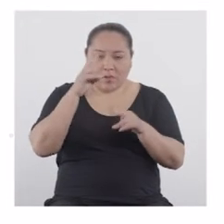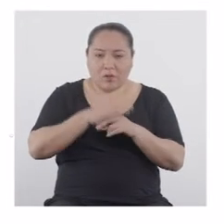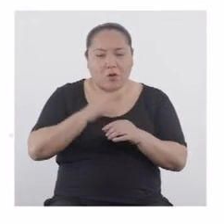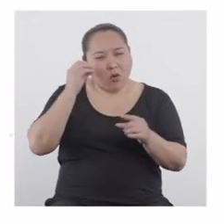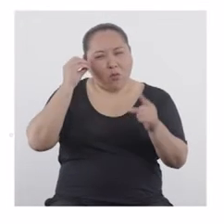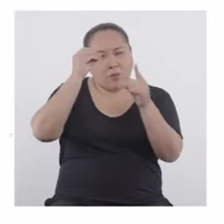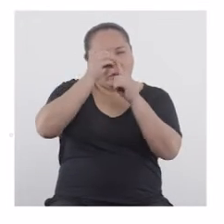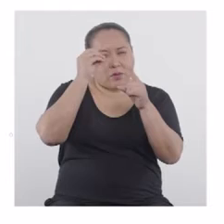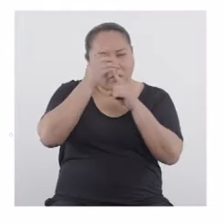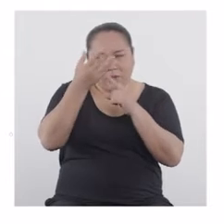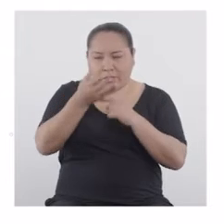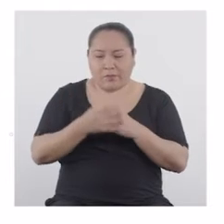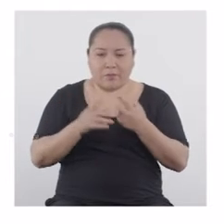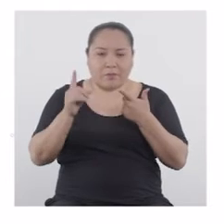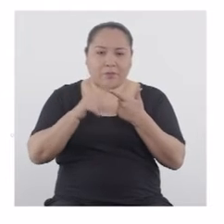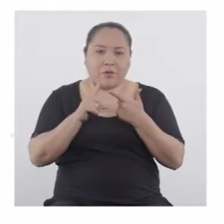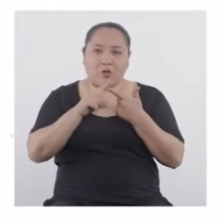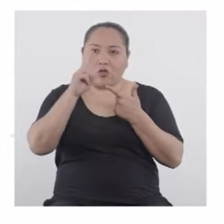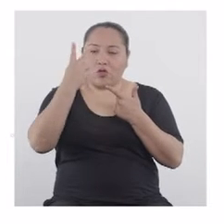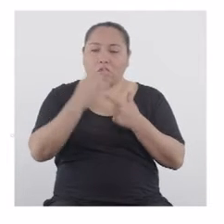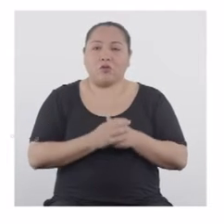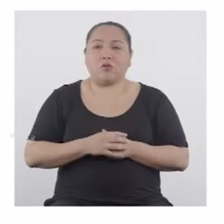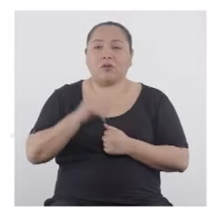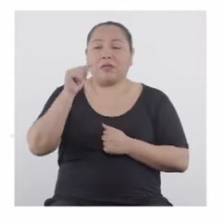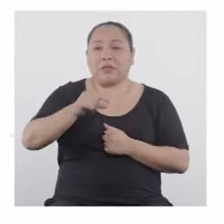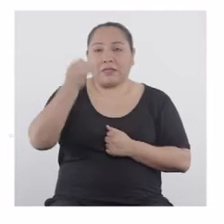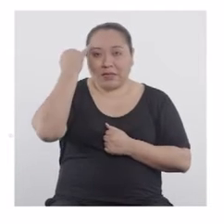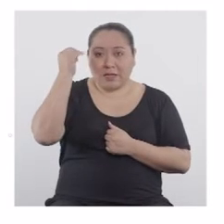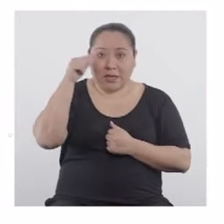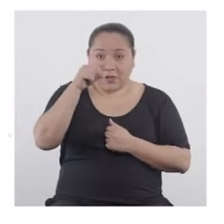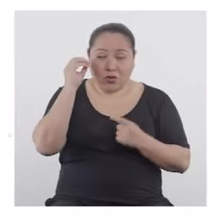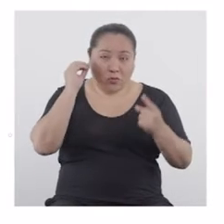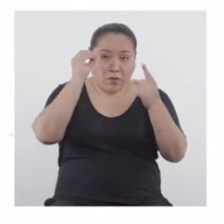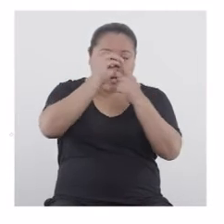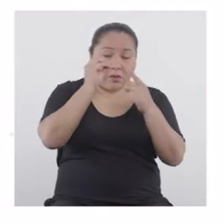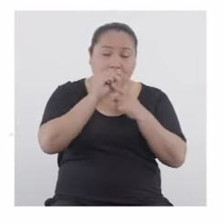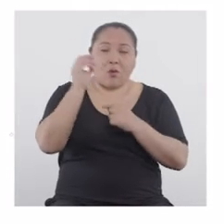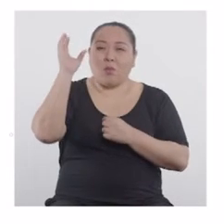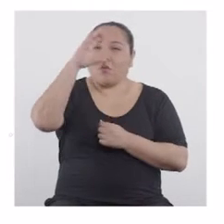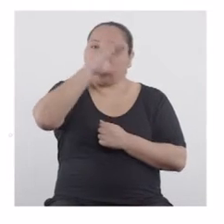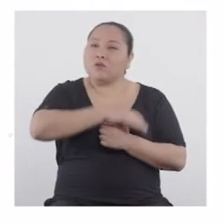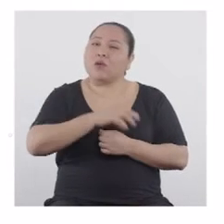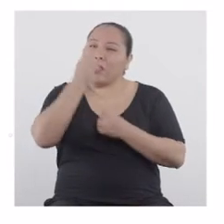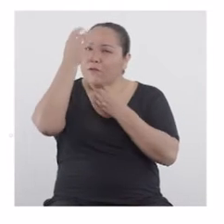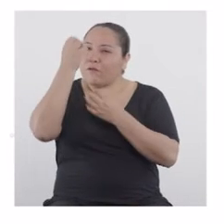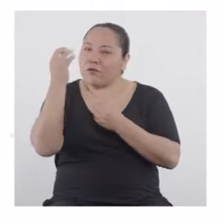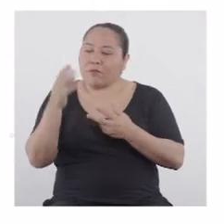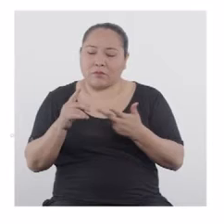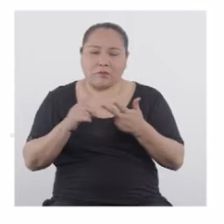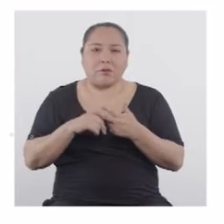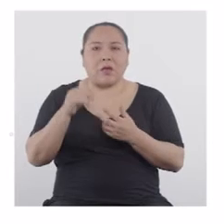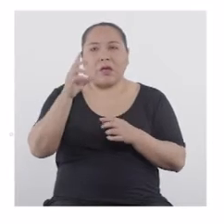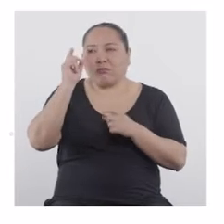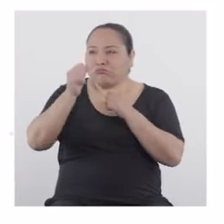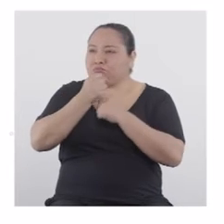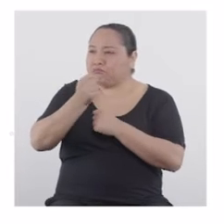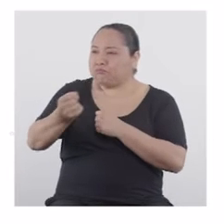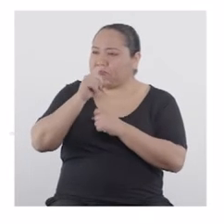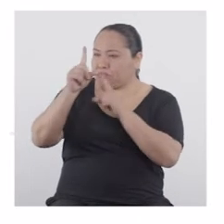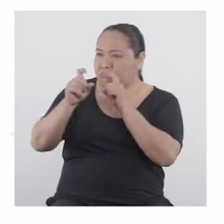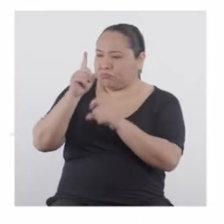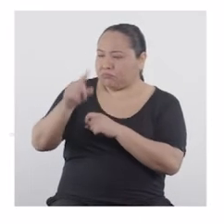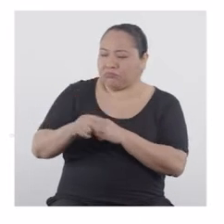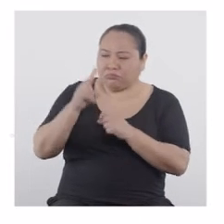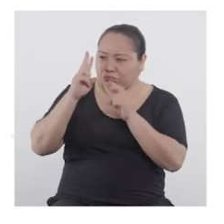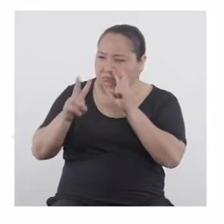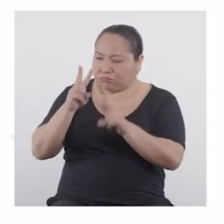fijaste en un reto o desafío. 2. En el marco de ese reto o desafío, buscaste información, realizaste entrevistas